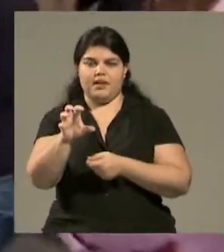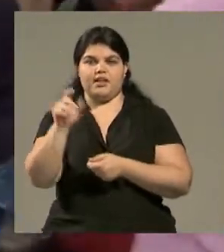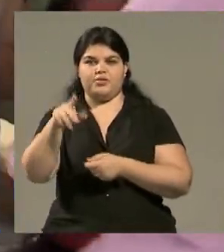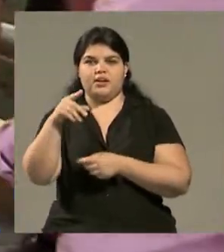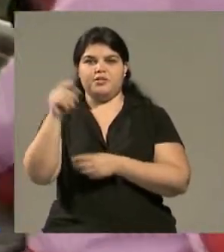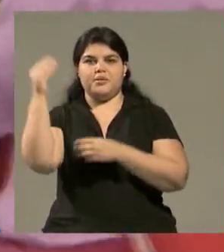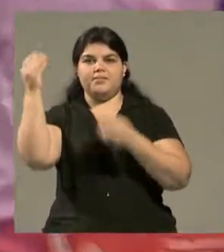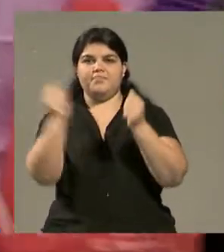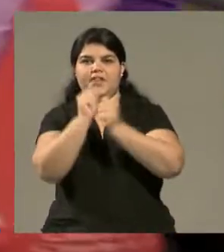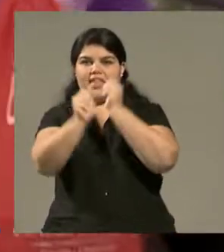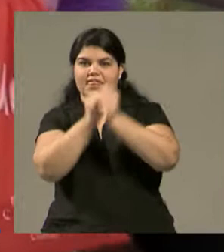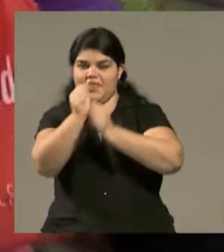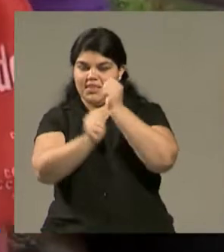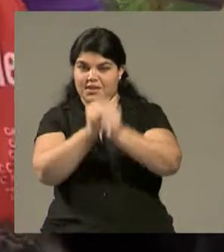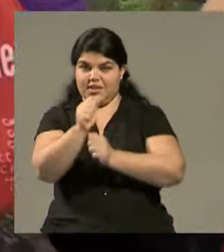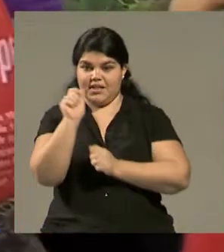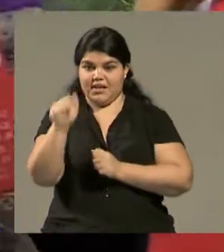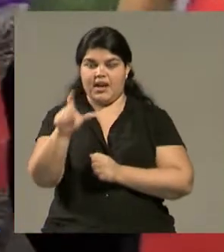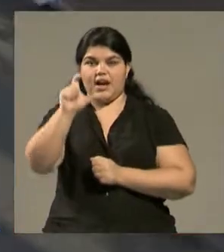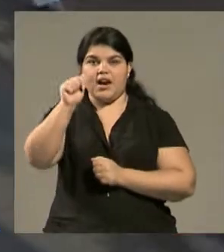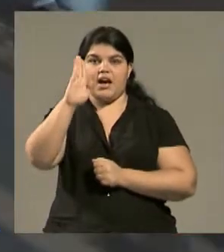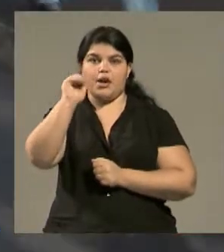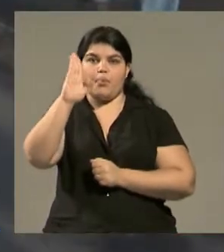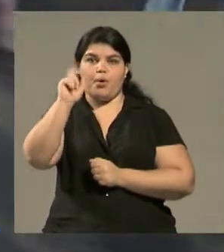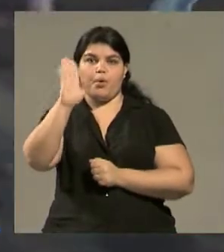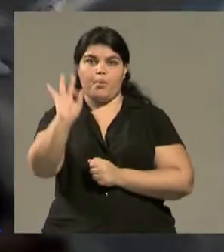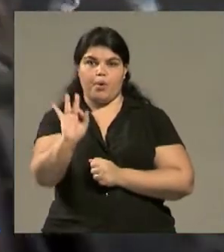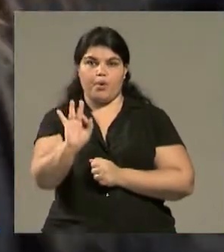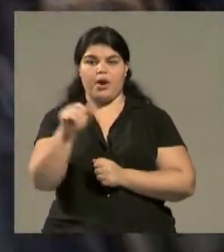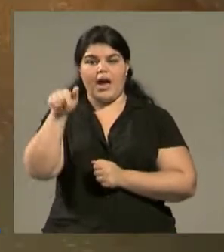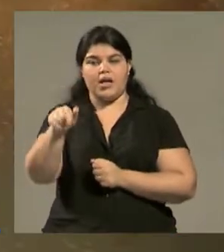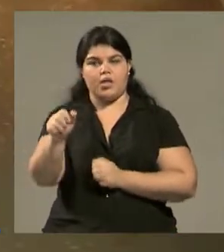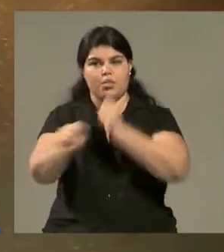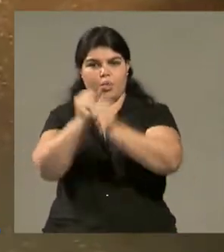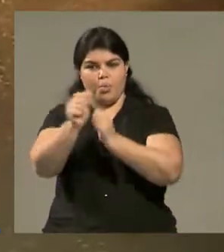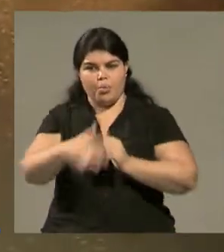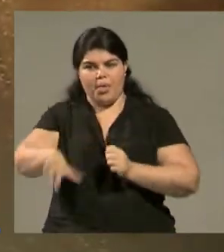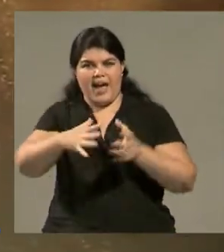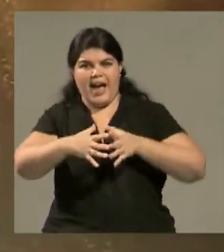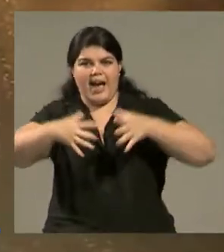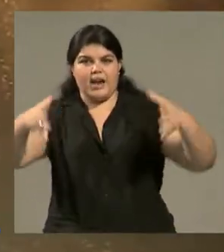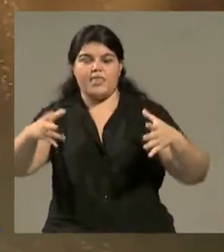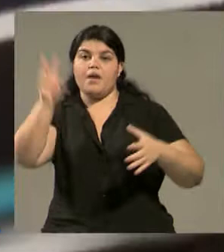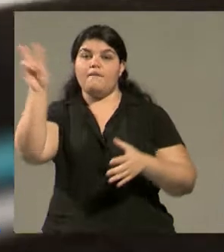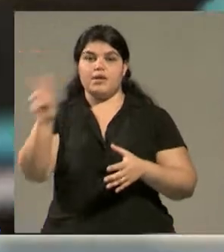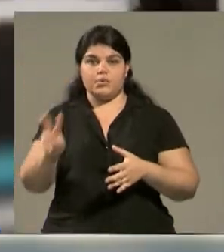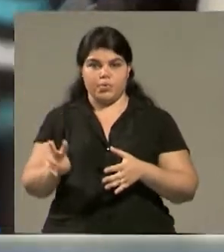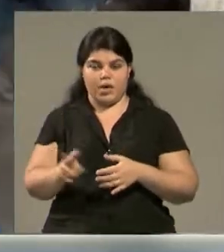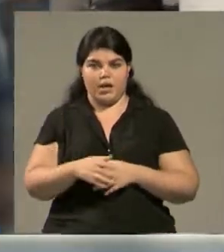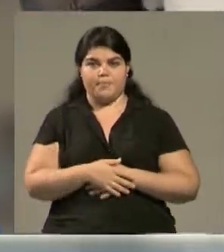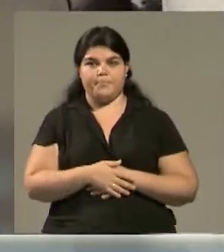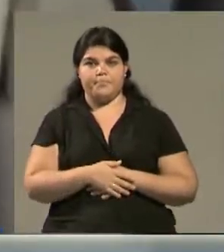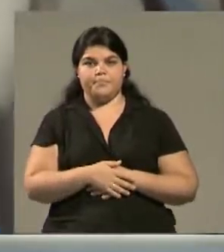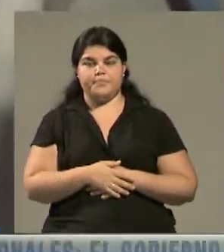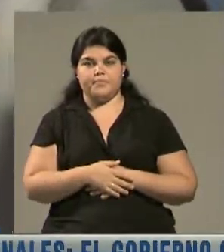Carabobo, donde se concentra pues el parque industrial más grande de Venezuela, te